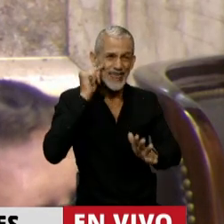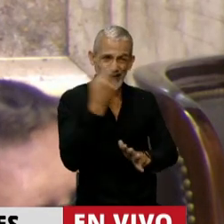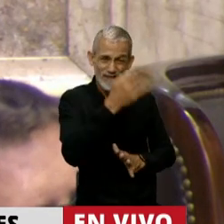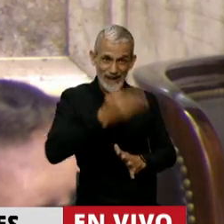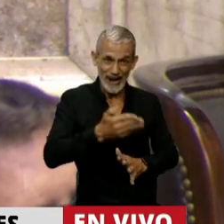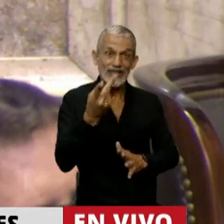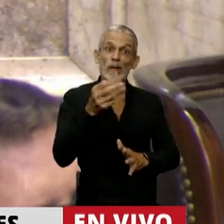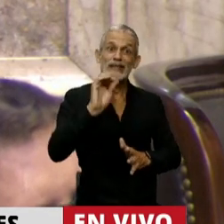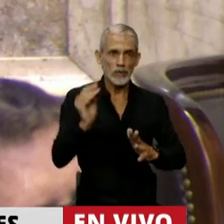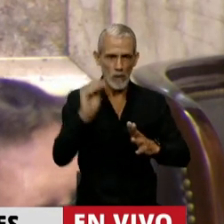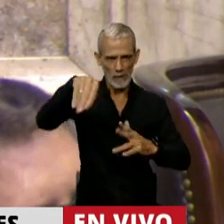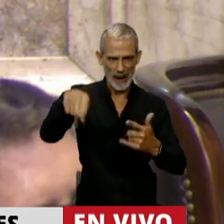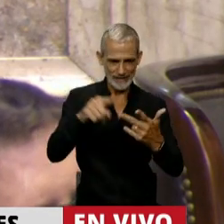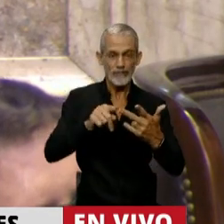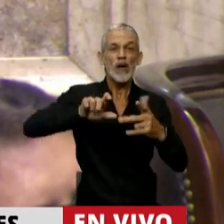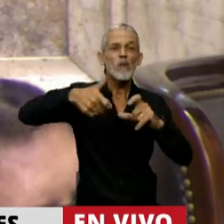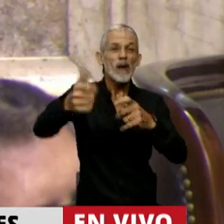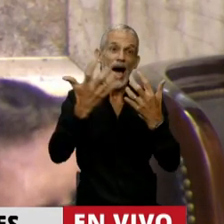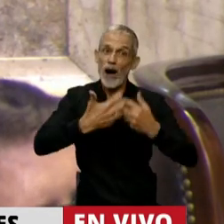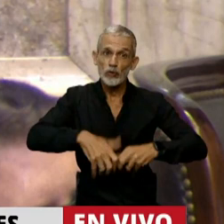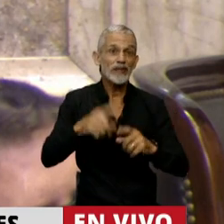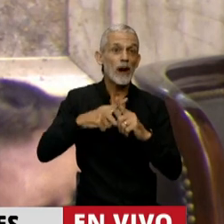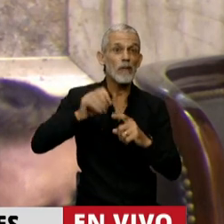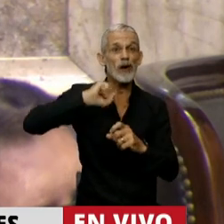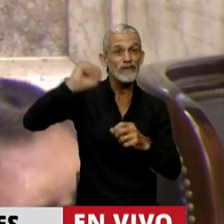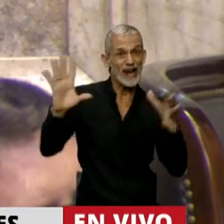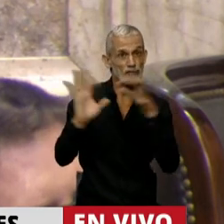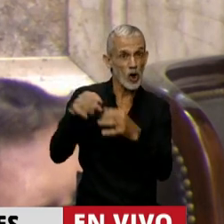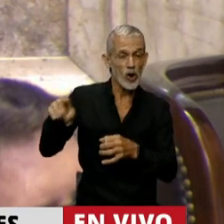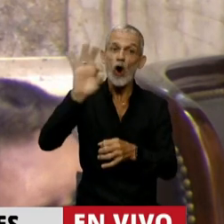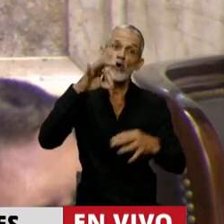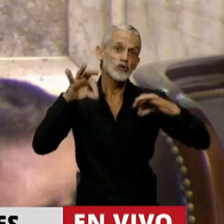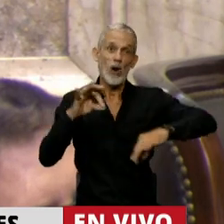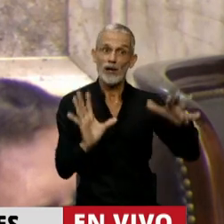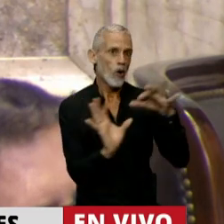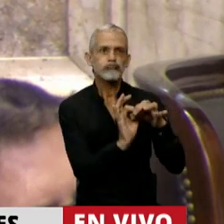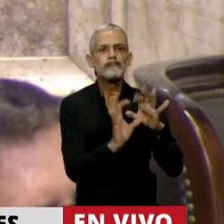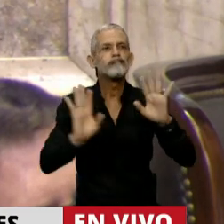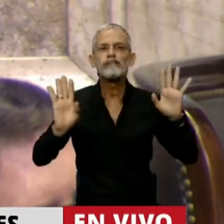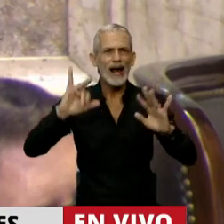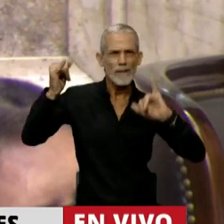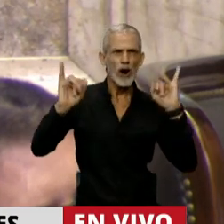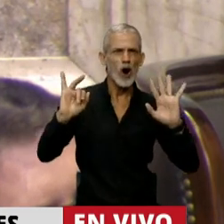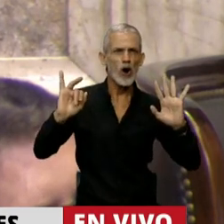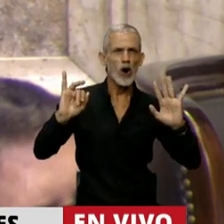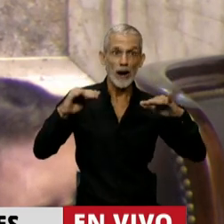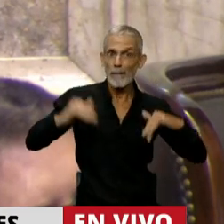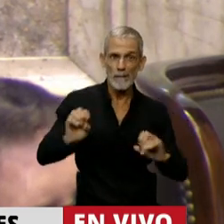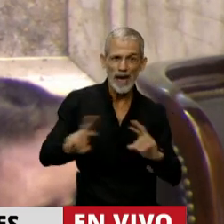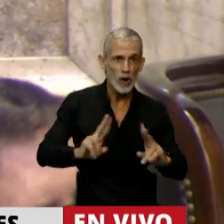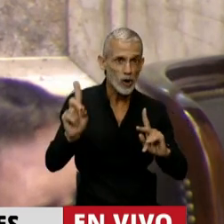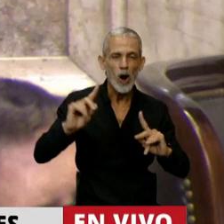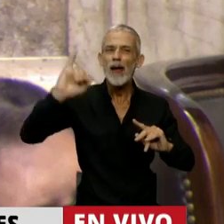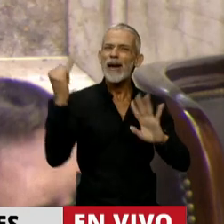2020. Que haya una movilidad automática por inflación o salarios. La mejor, si se quiere beneficiar a